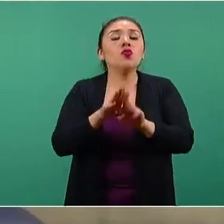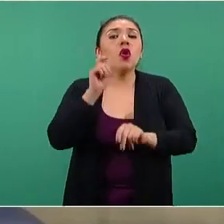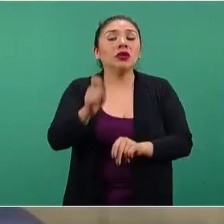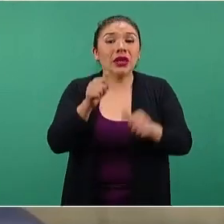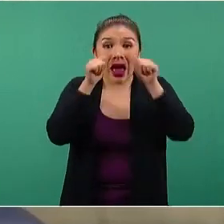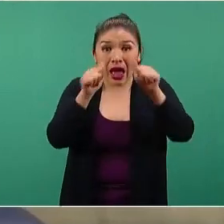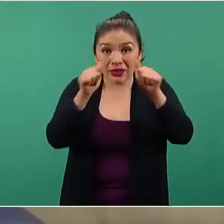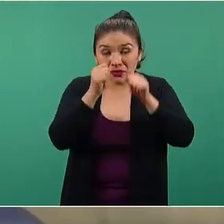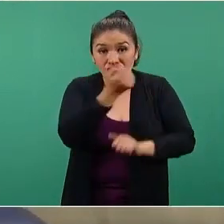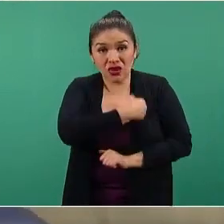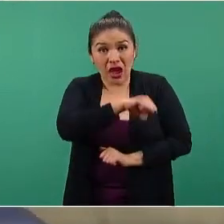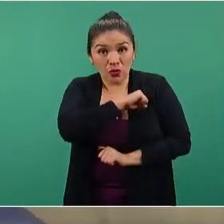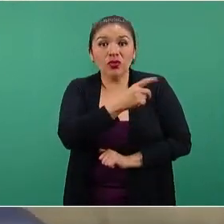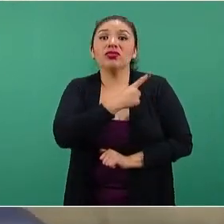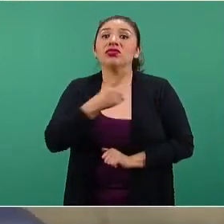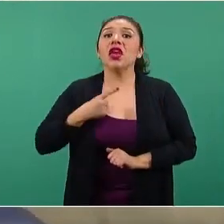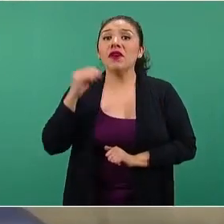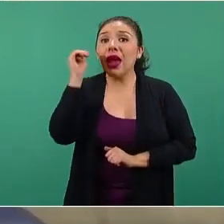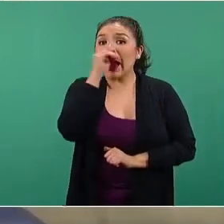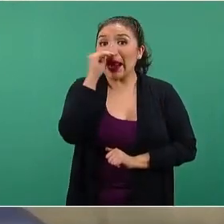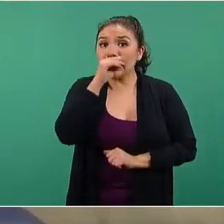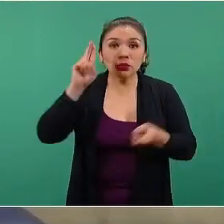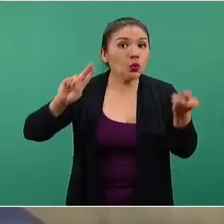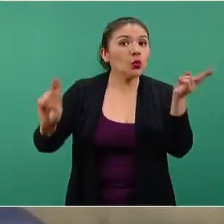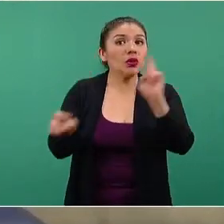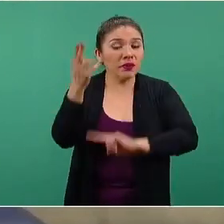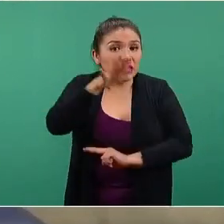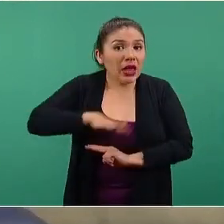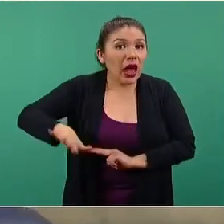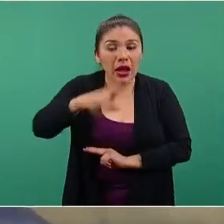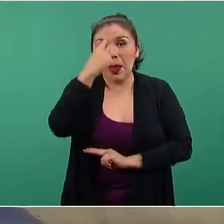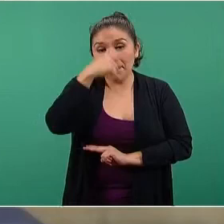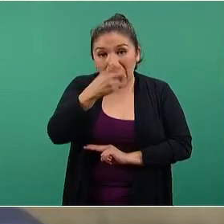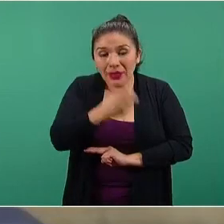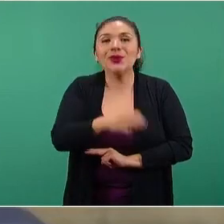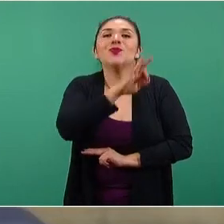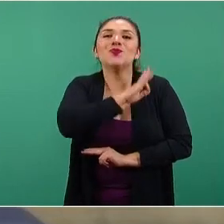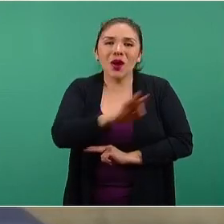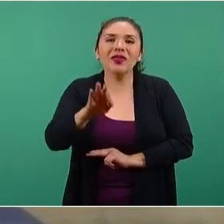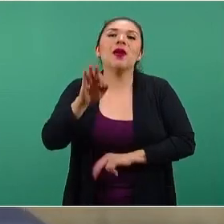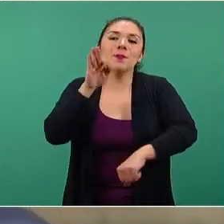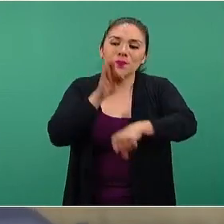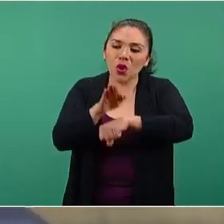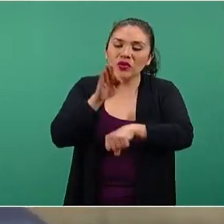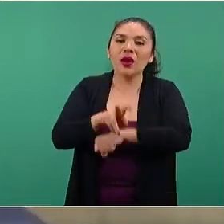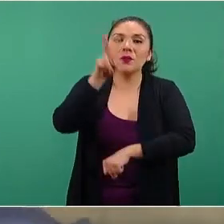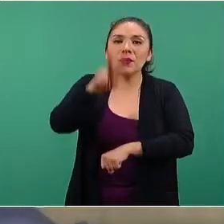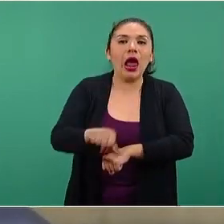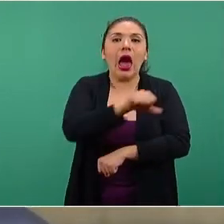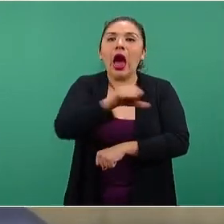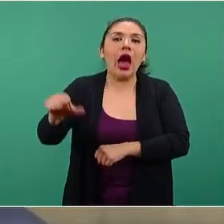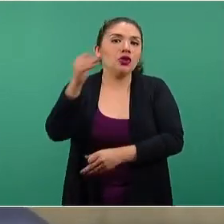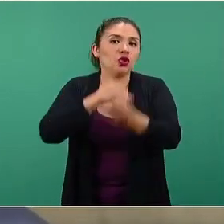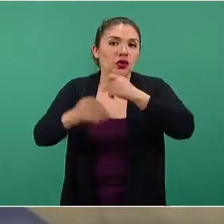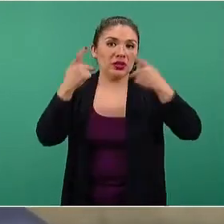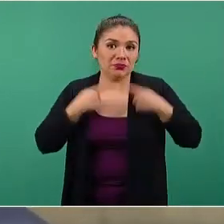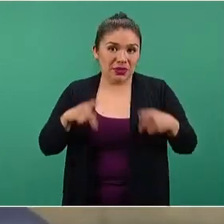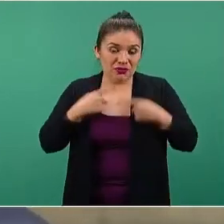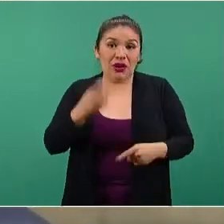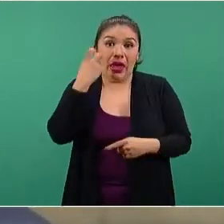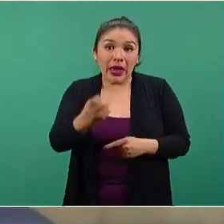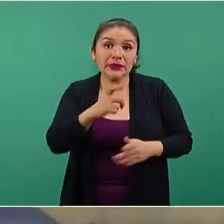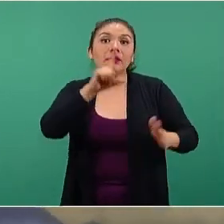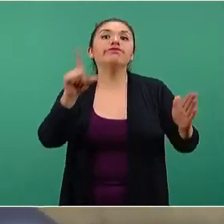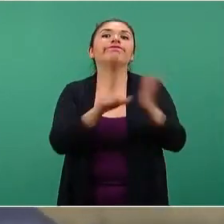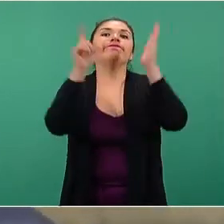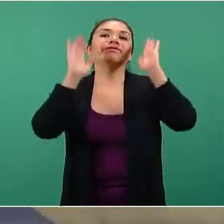pública deben ser gratuitos, de cobertura universal, para que cumplan su propósito de proteger a las poblaciones. Esto es una de las